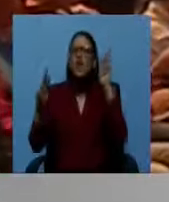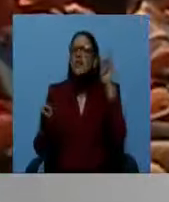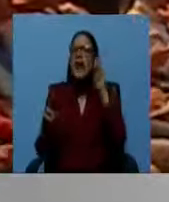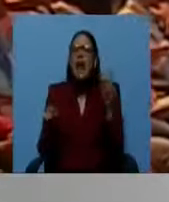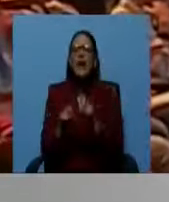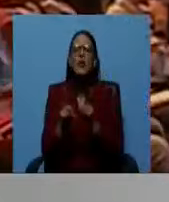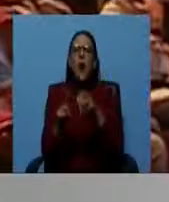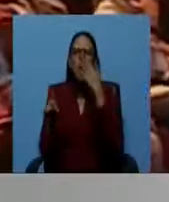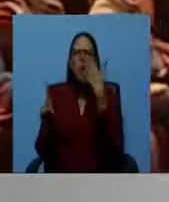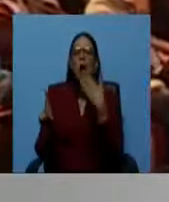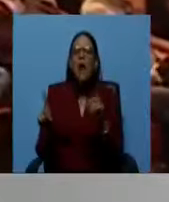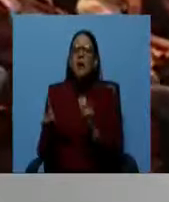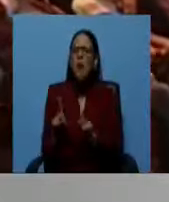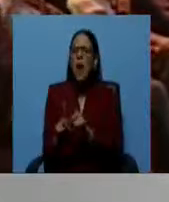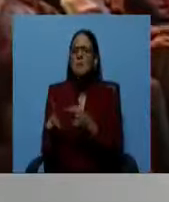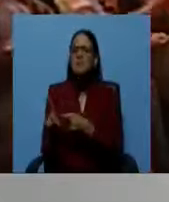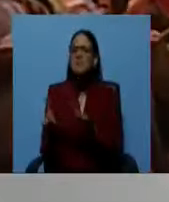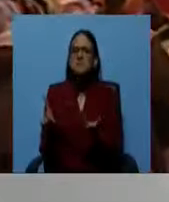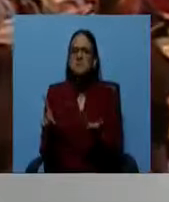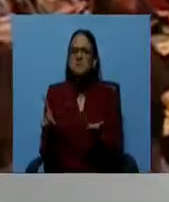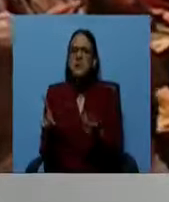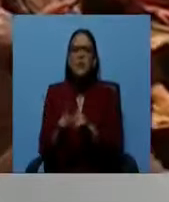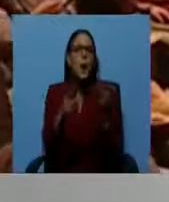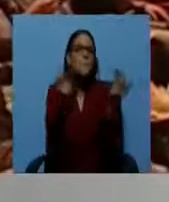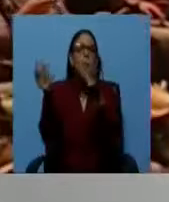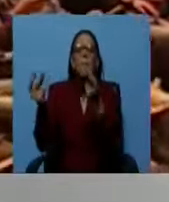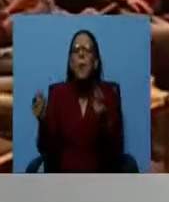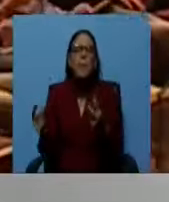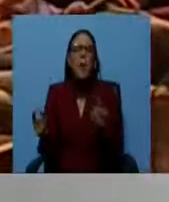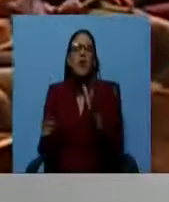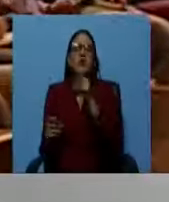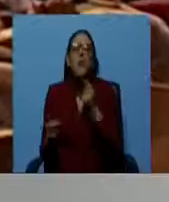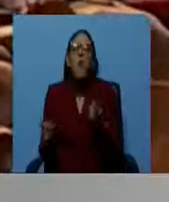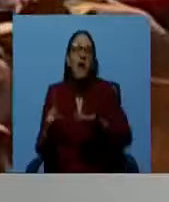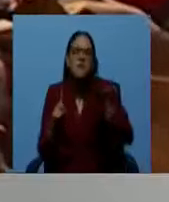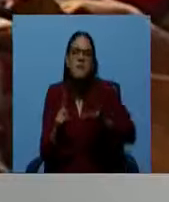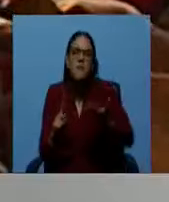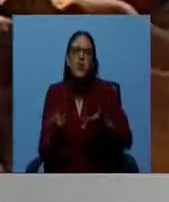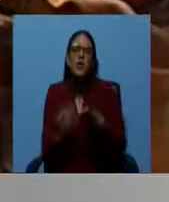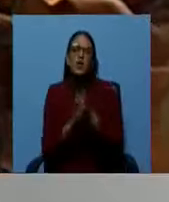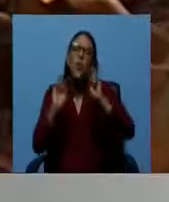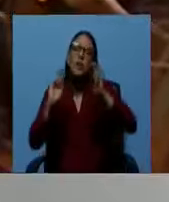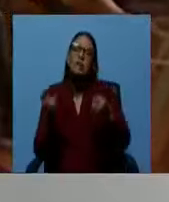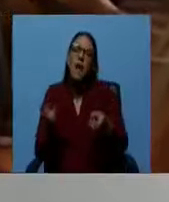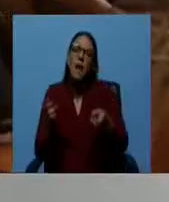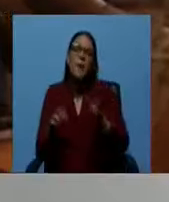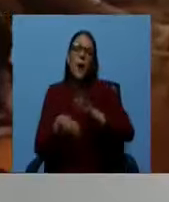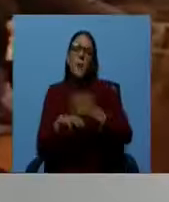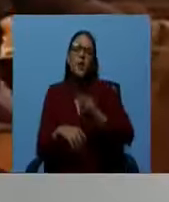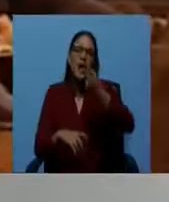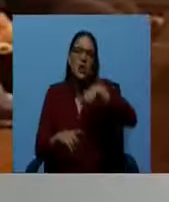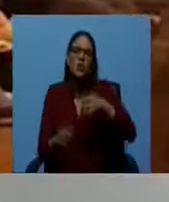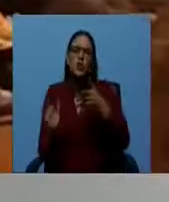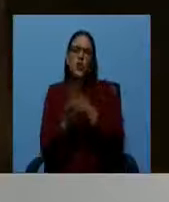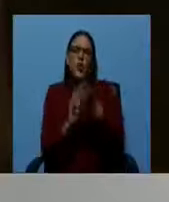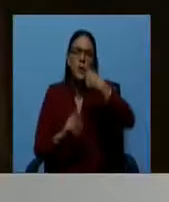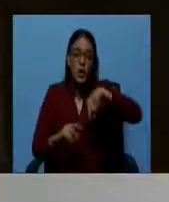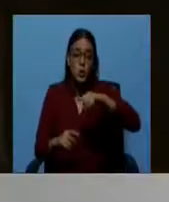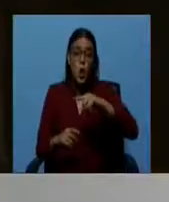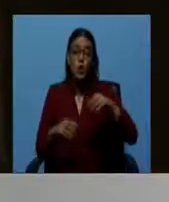solamente ya habían desaparecido, y que aquí, por el tema de nuestra composición